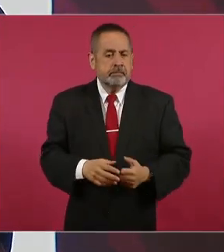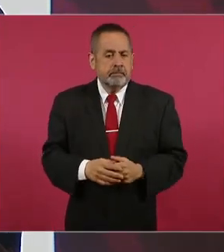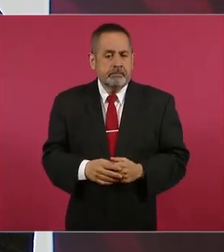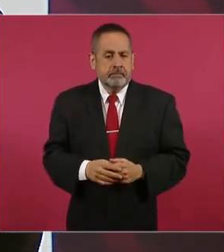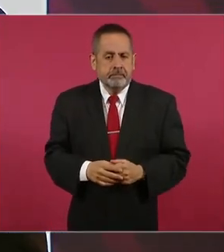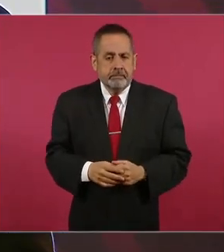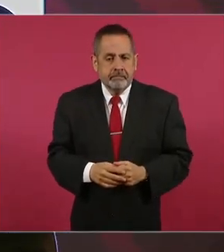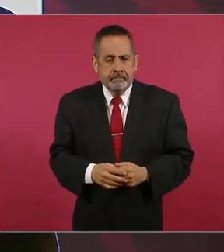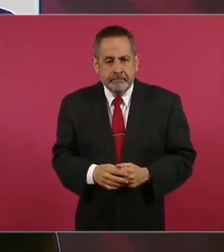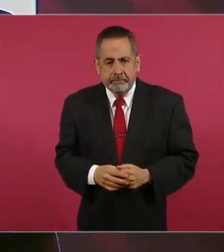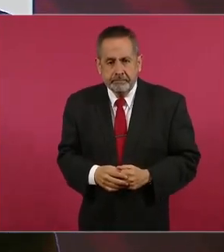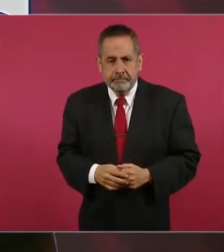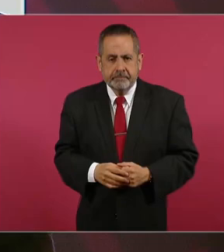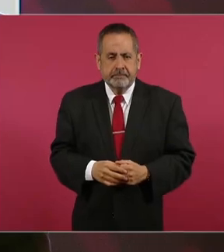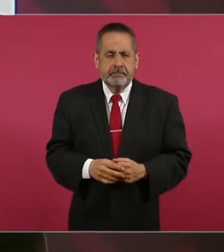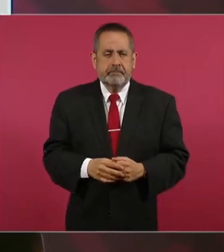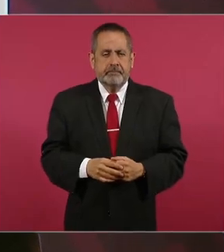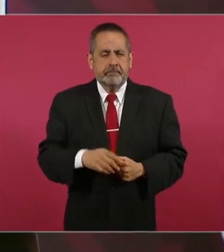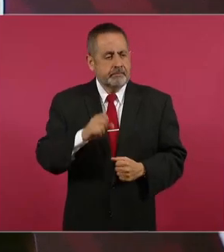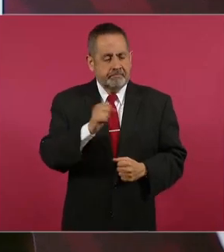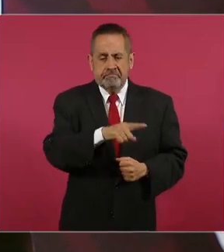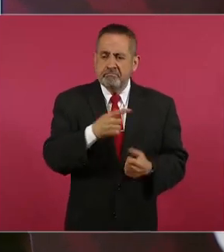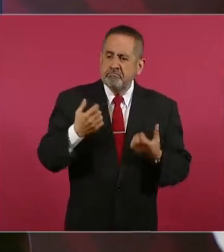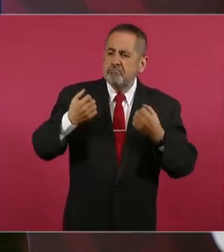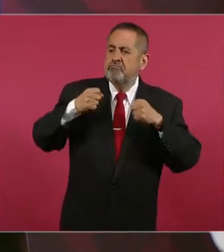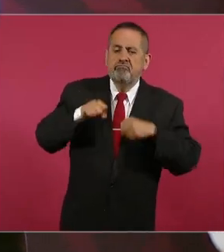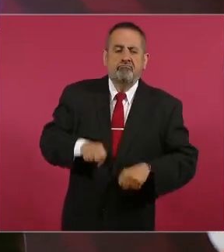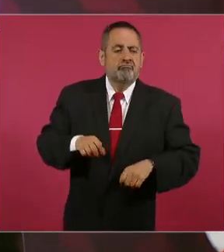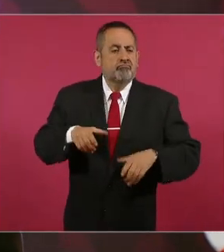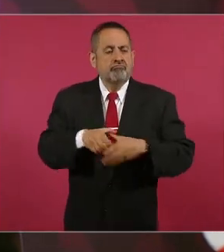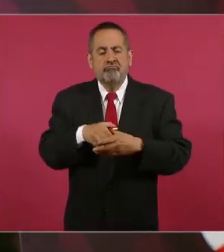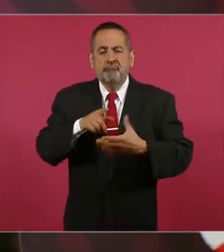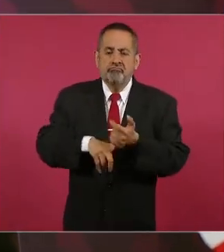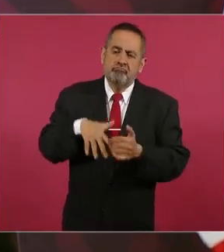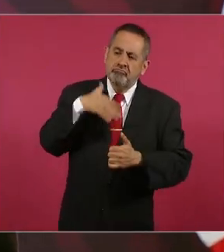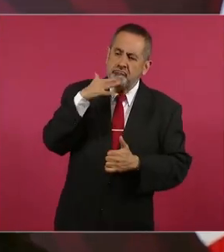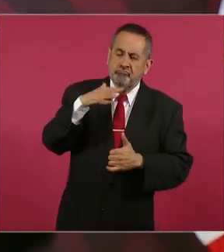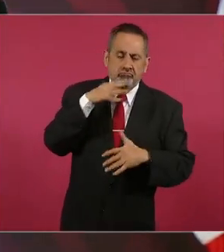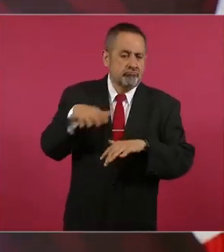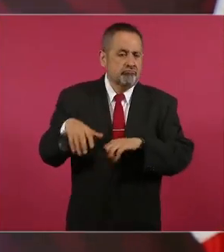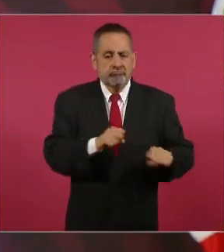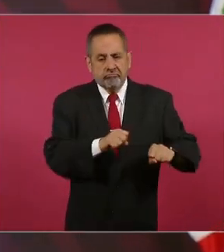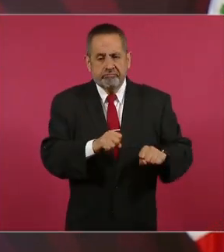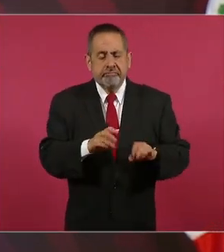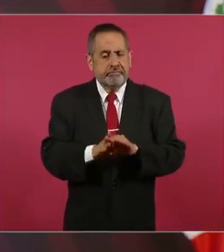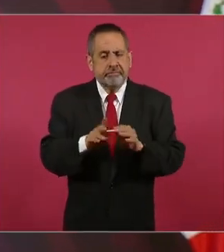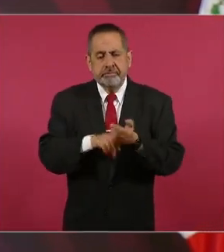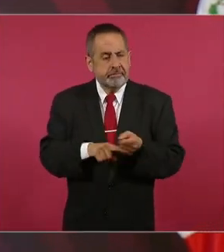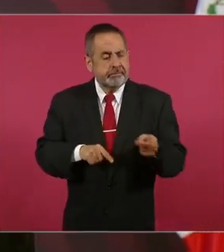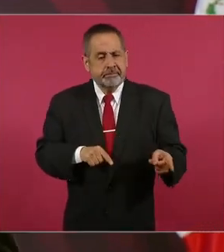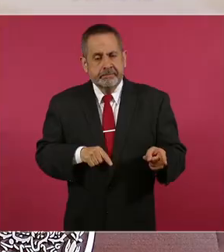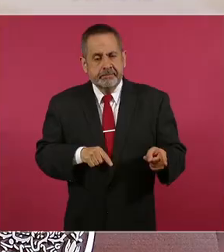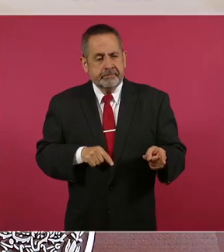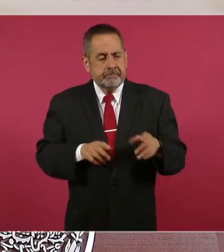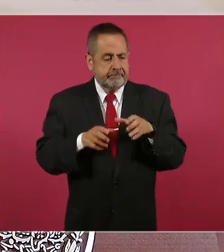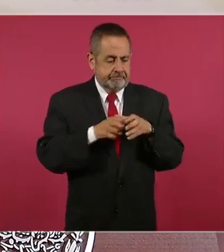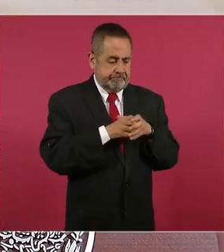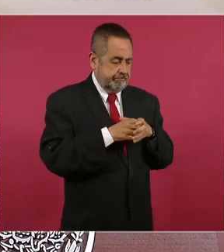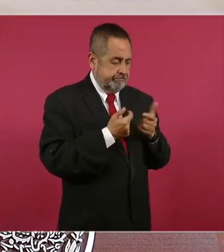actos de autoritarismo y de corrupción en favor de una